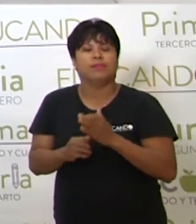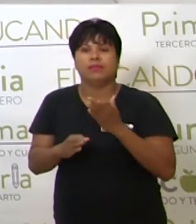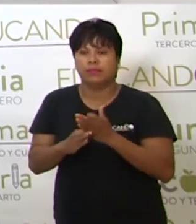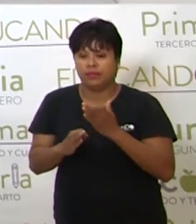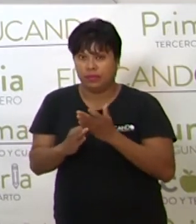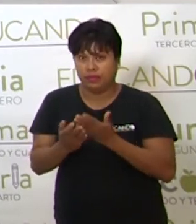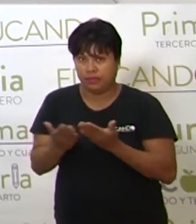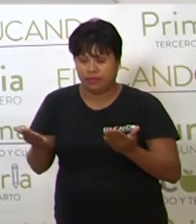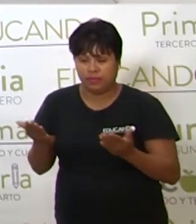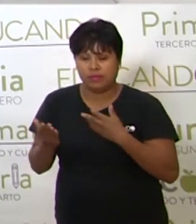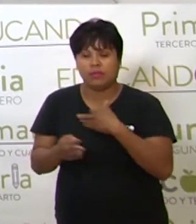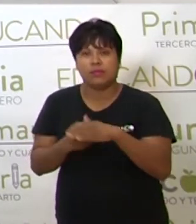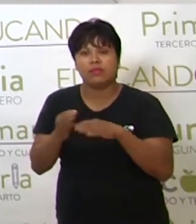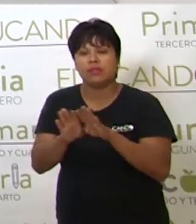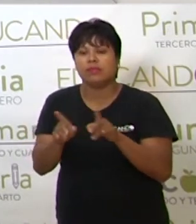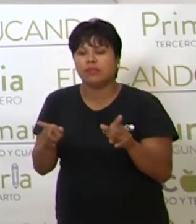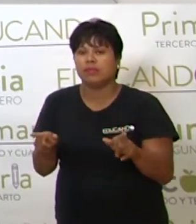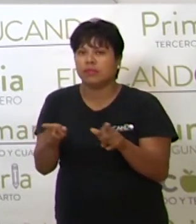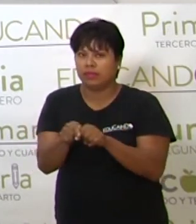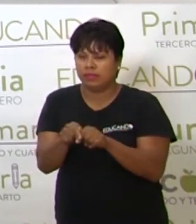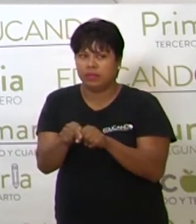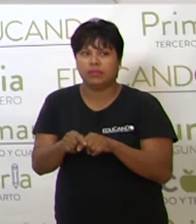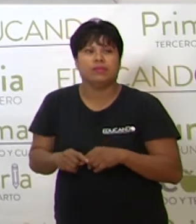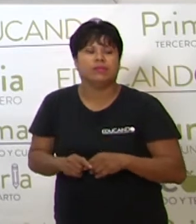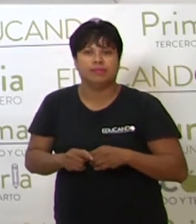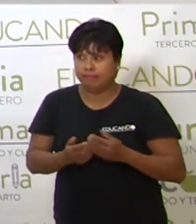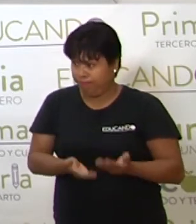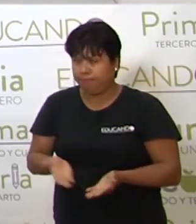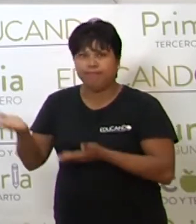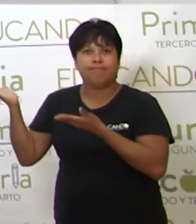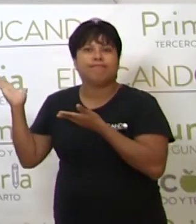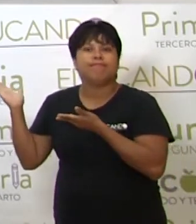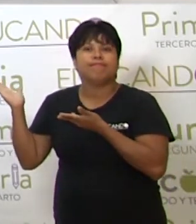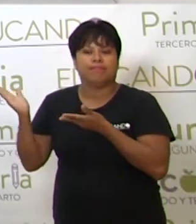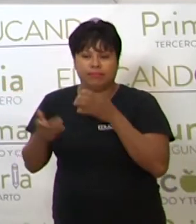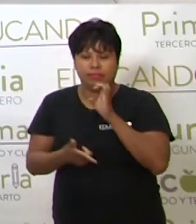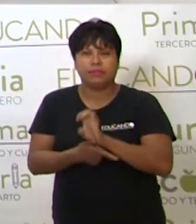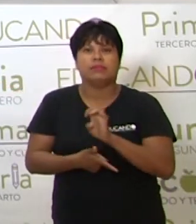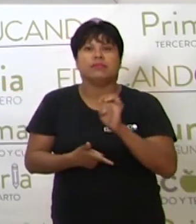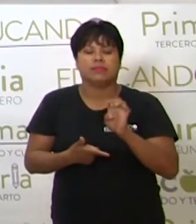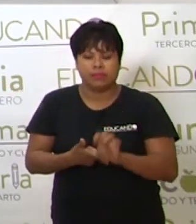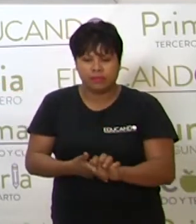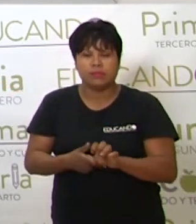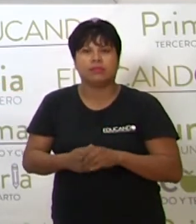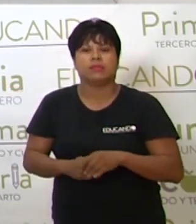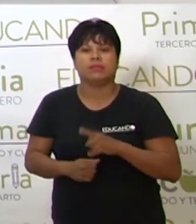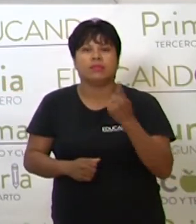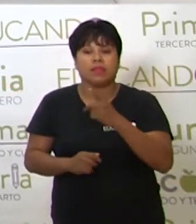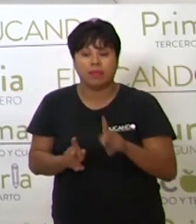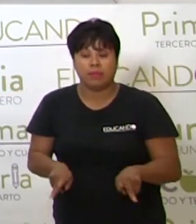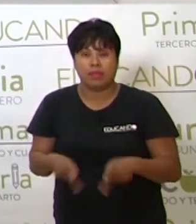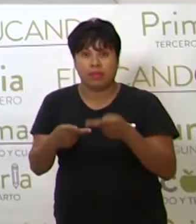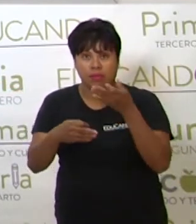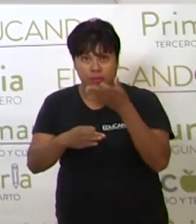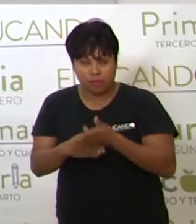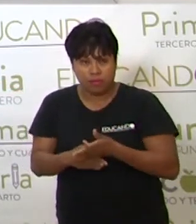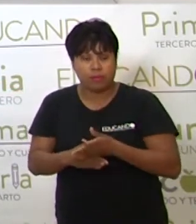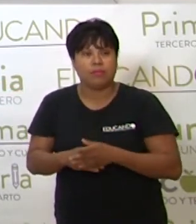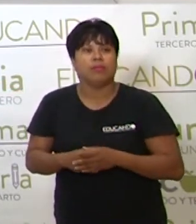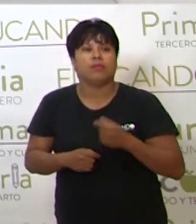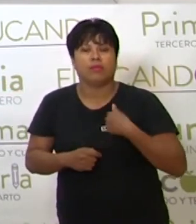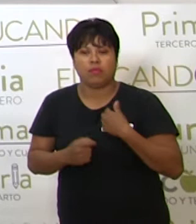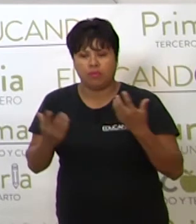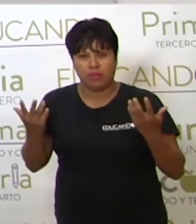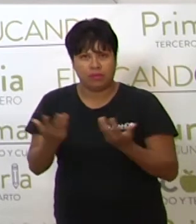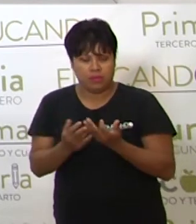representar de una manera pequeña ahí está entonces lo que vendió el día de hoy voy a representarlo a